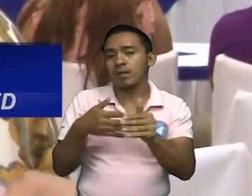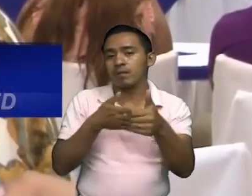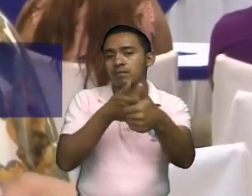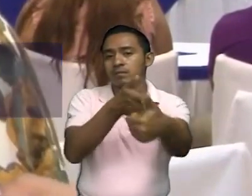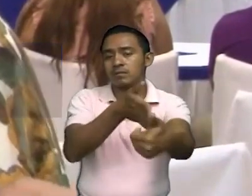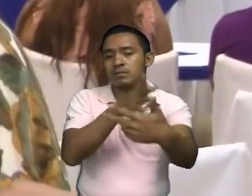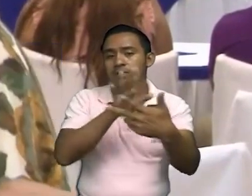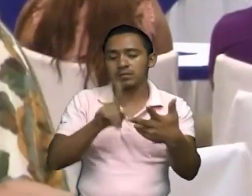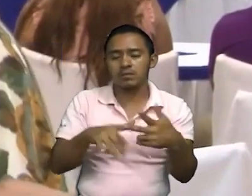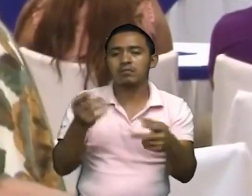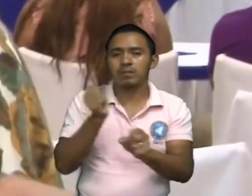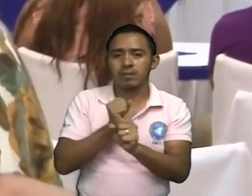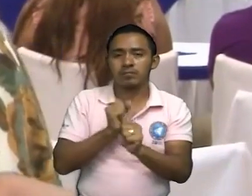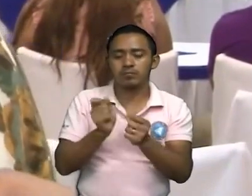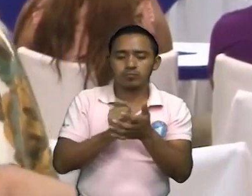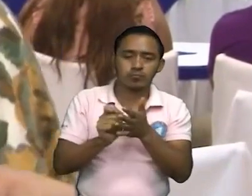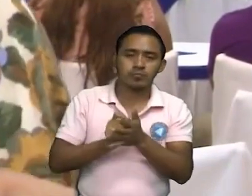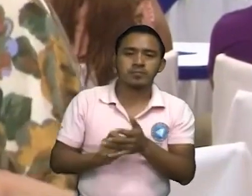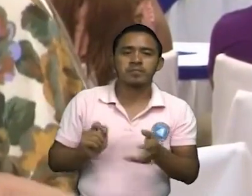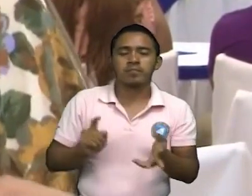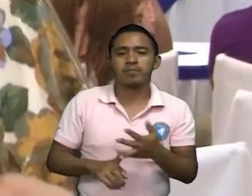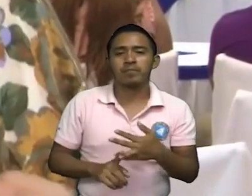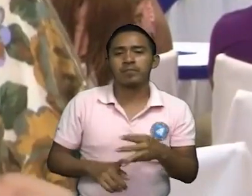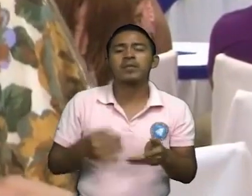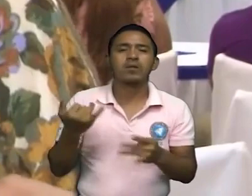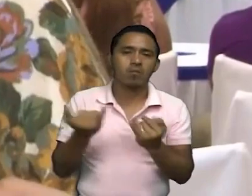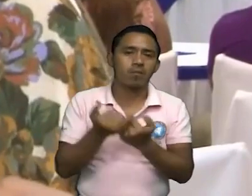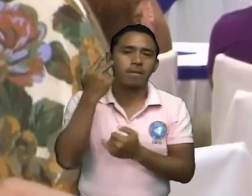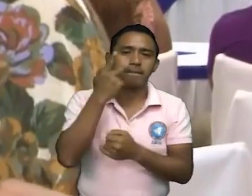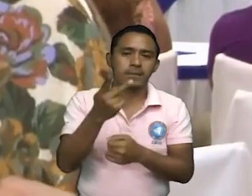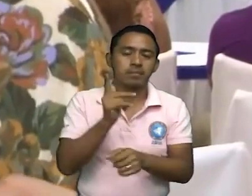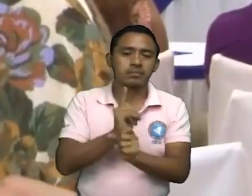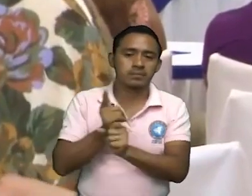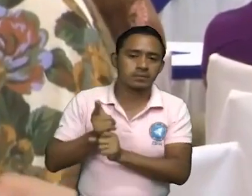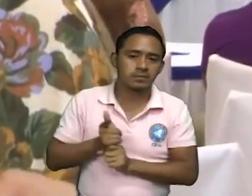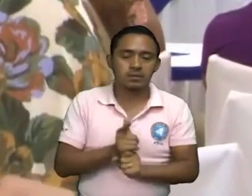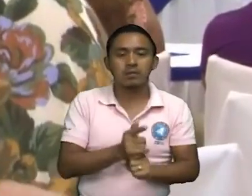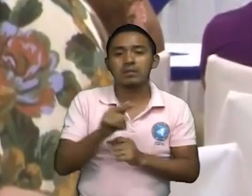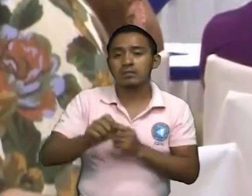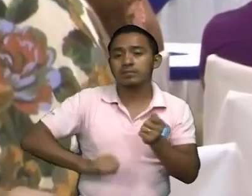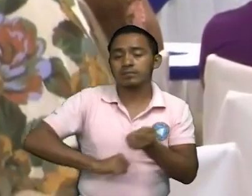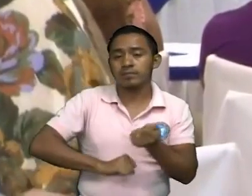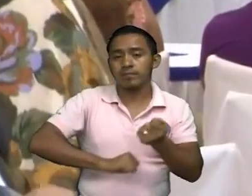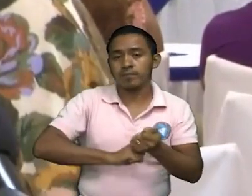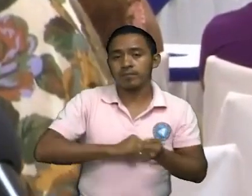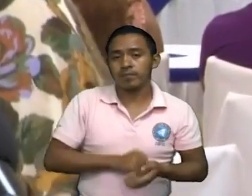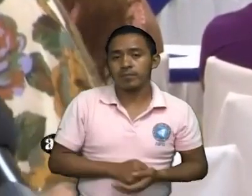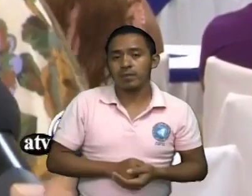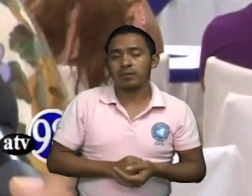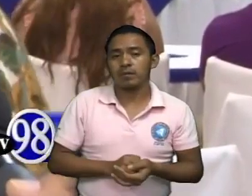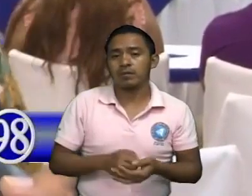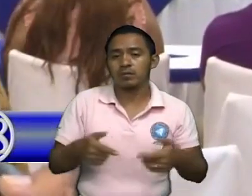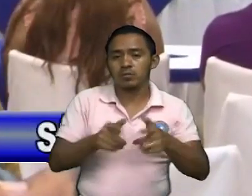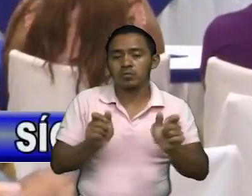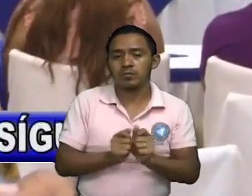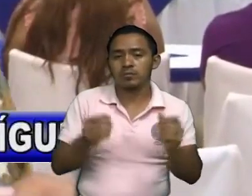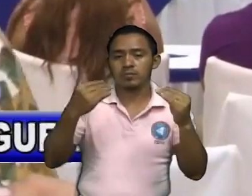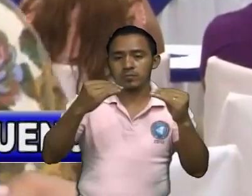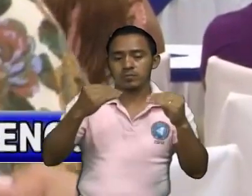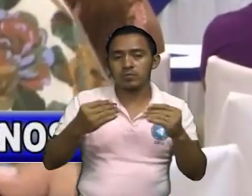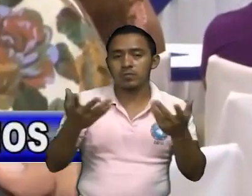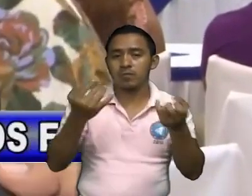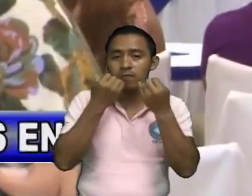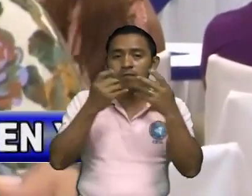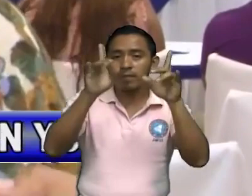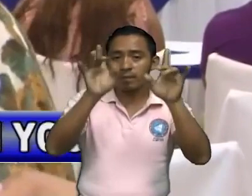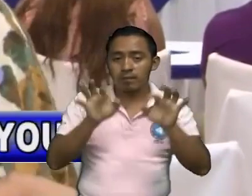los ejercicios, van a haber videos tutoriales, ¿verdad? Porque aquí nos está apoyando también el equipo informático del Ministerio de Educación